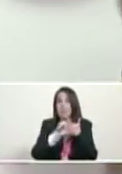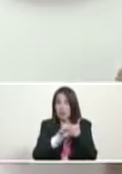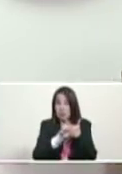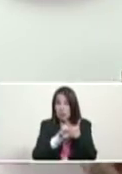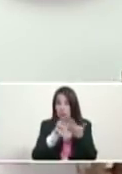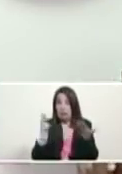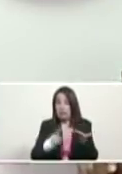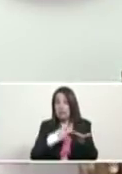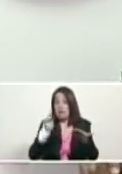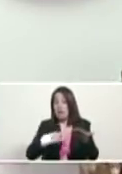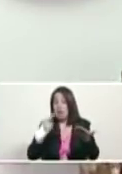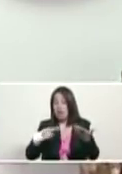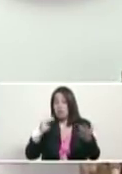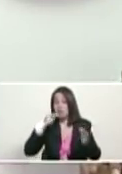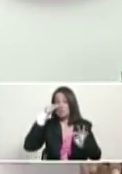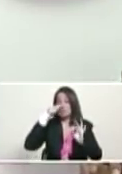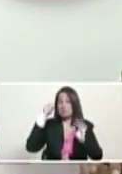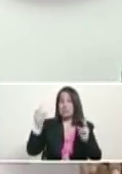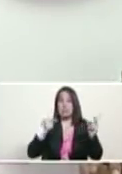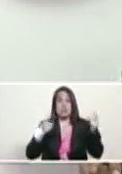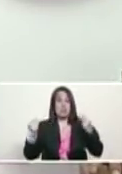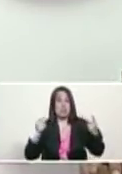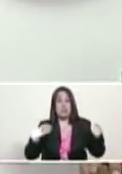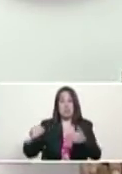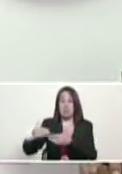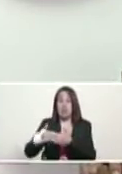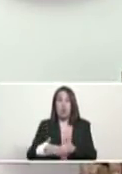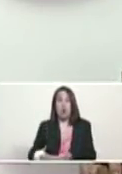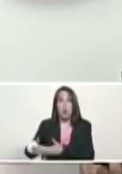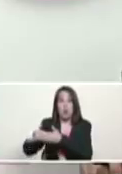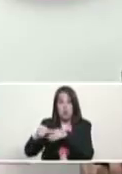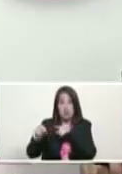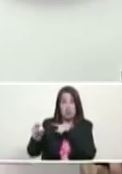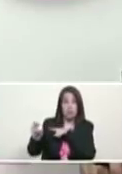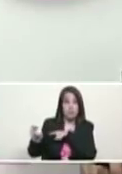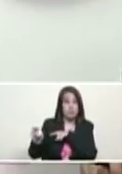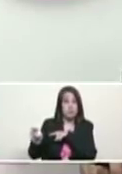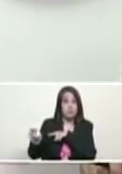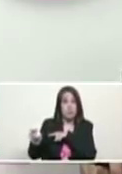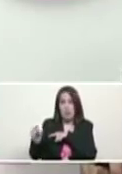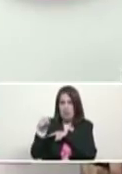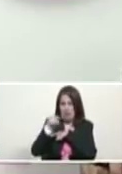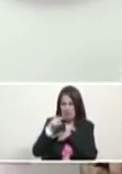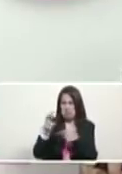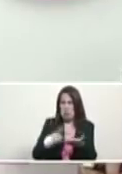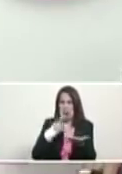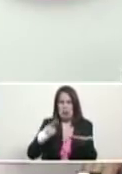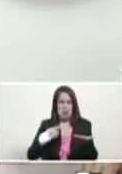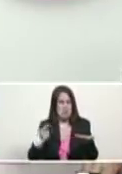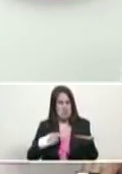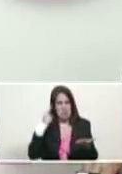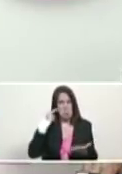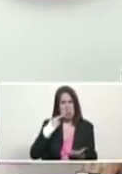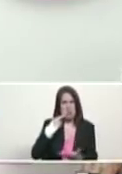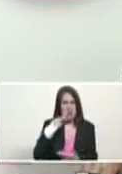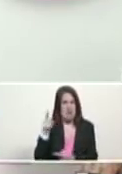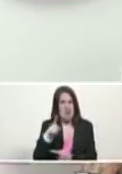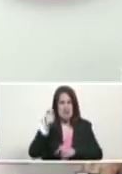la alta oligarquía financiera de los Estados Unidos. No es una revista bolivariana, chavista, venezolanista, no la